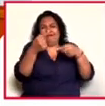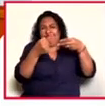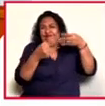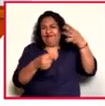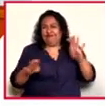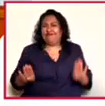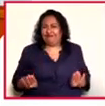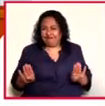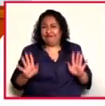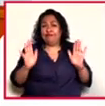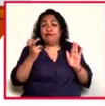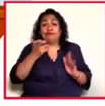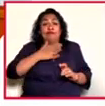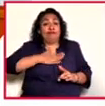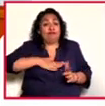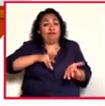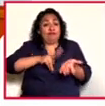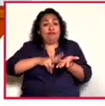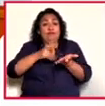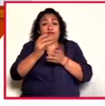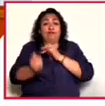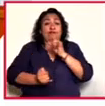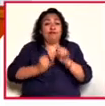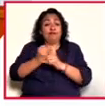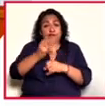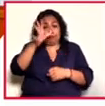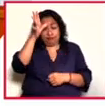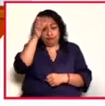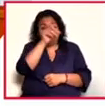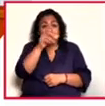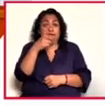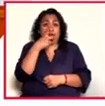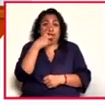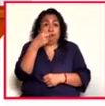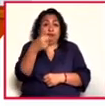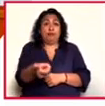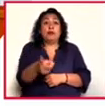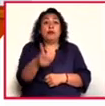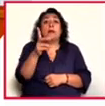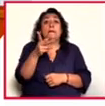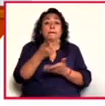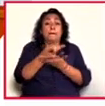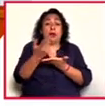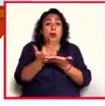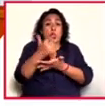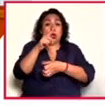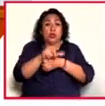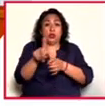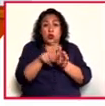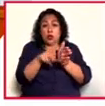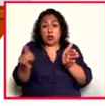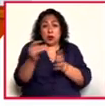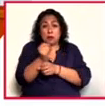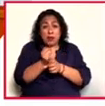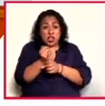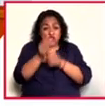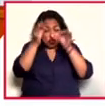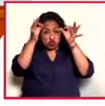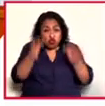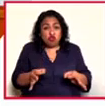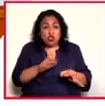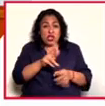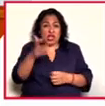pautas democráticas internacionales coinciden en señalar que un premio nacional de periodismo legítimo y